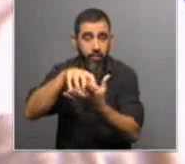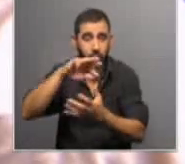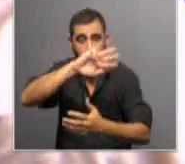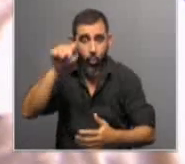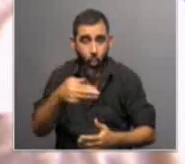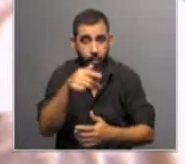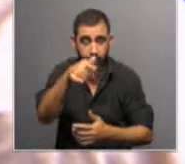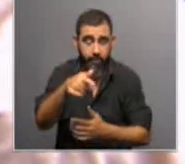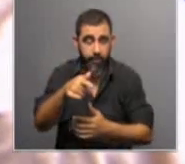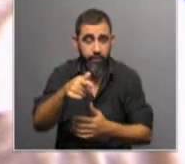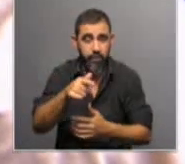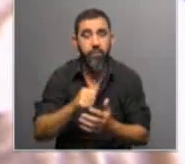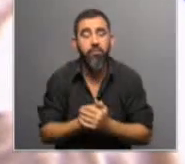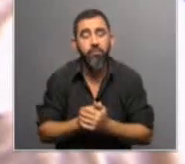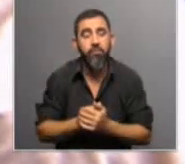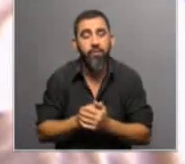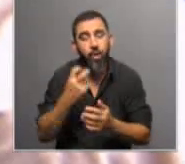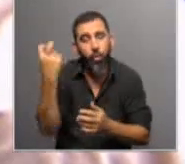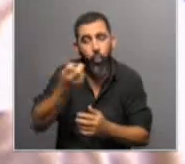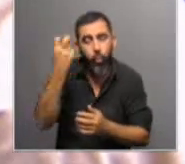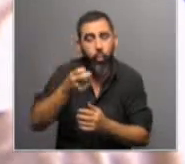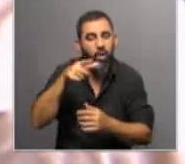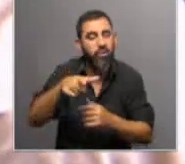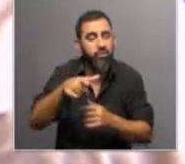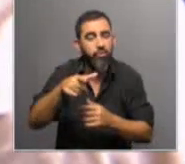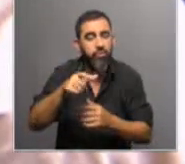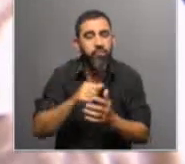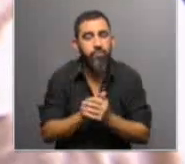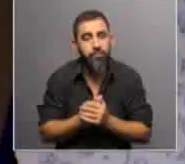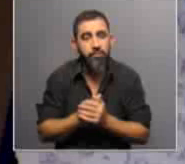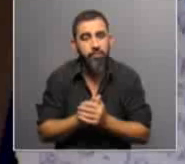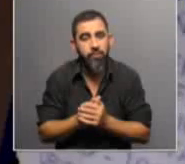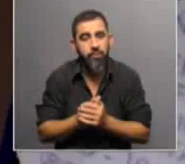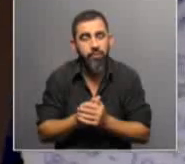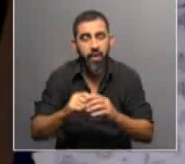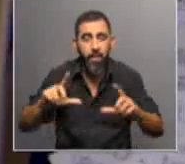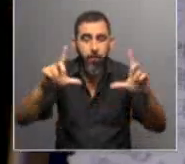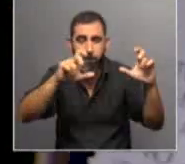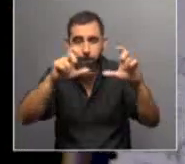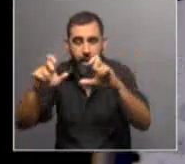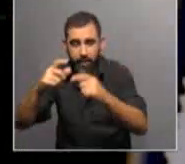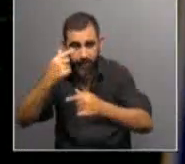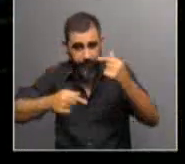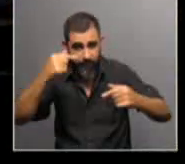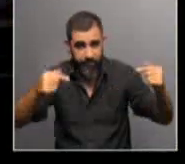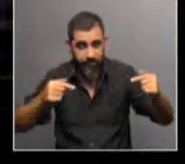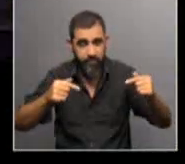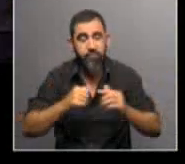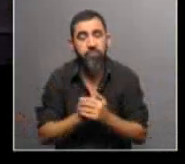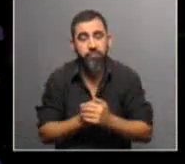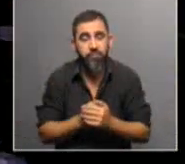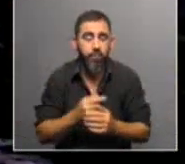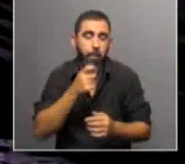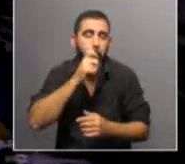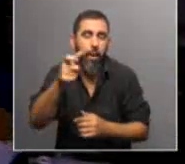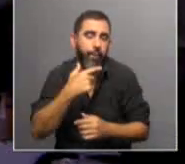El resultado de las búsquedas tiene que ver o surge de la documentación de las imágenes. Entonces, lanzando una